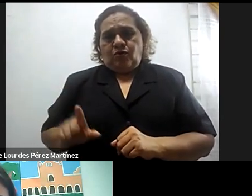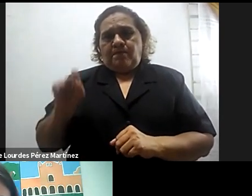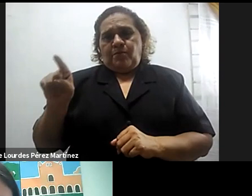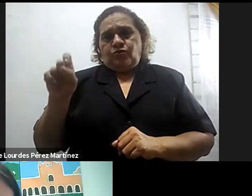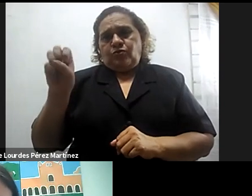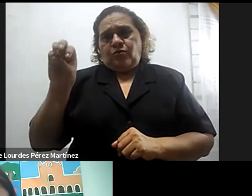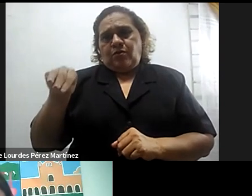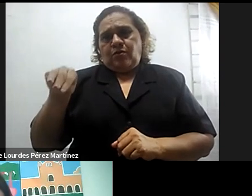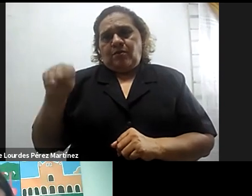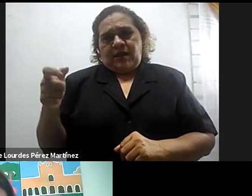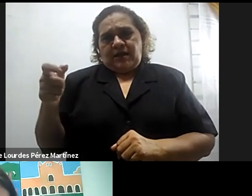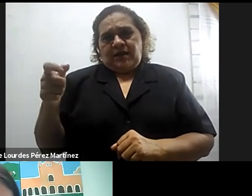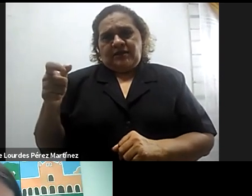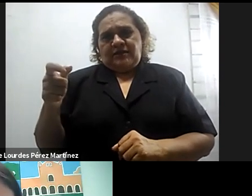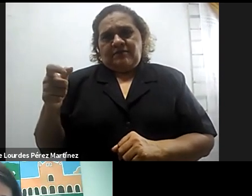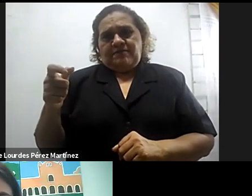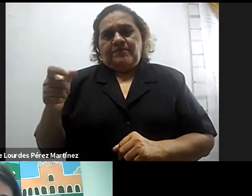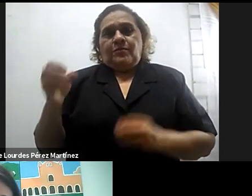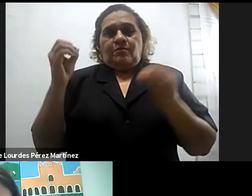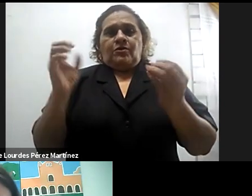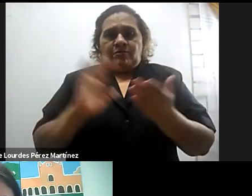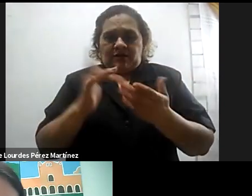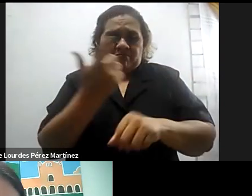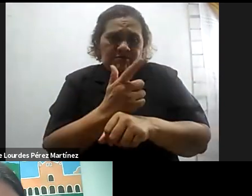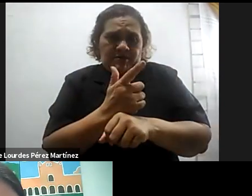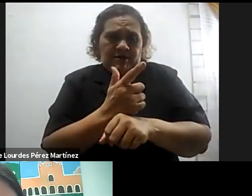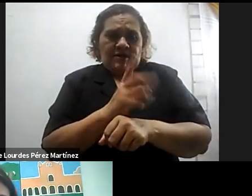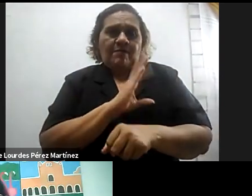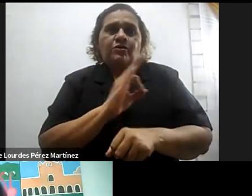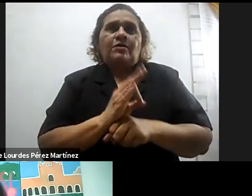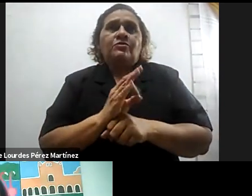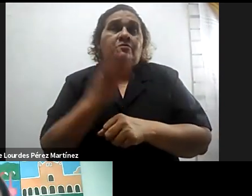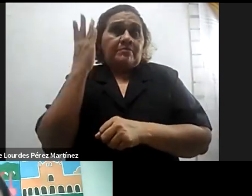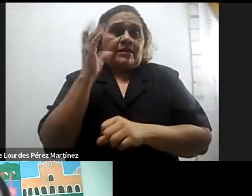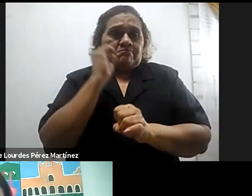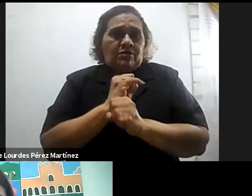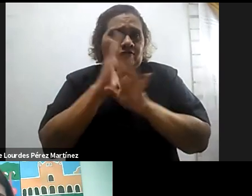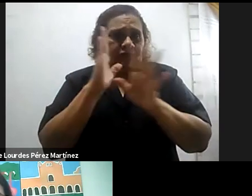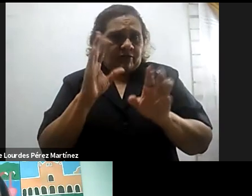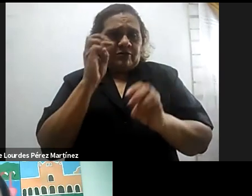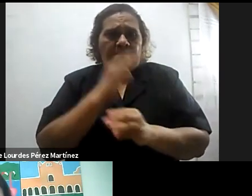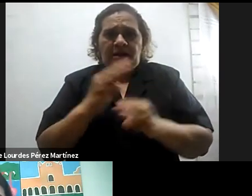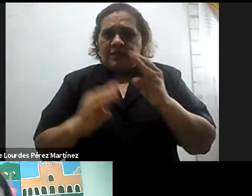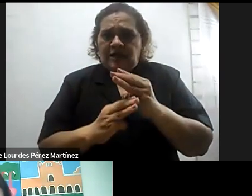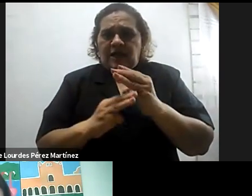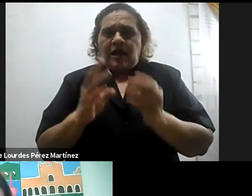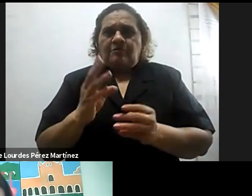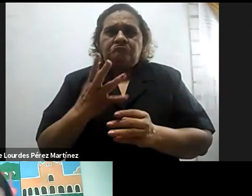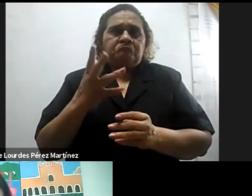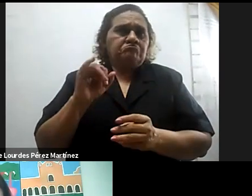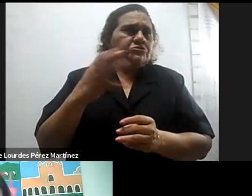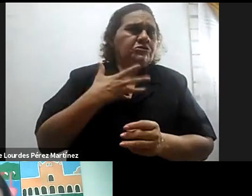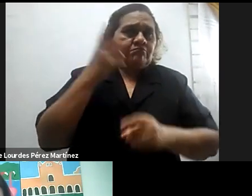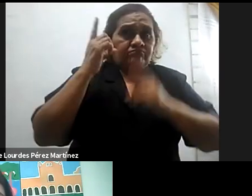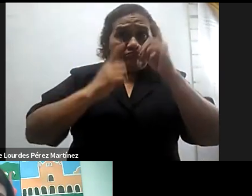@ssy.gov.mx. Ahí está, pues muchísimas gracias, licenciada. Ahí podemos solicitar información, materiales, ¿no? Alguna duda que tengamos